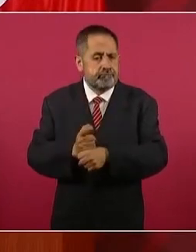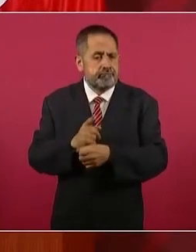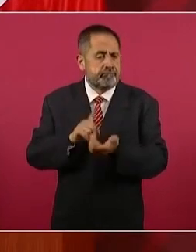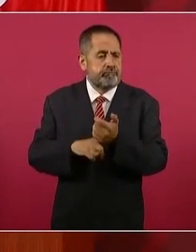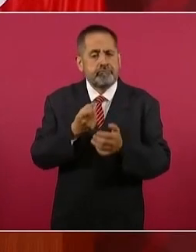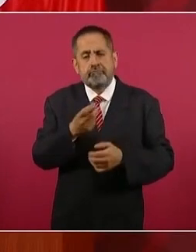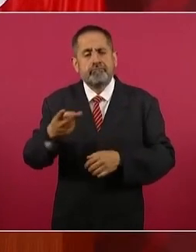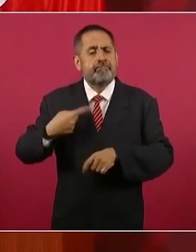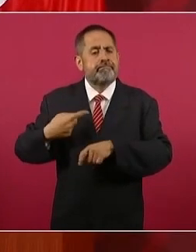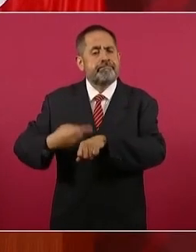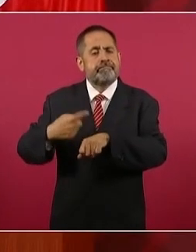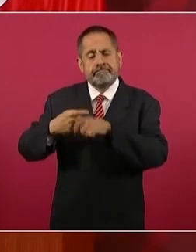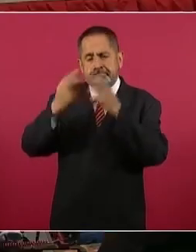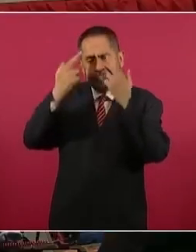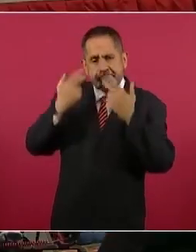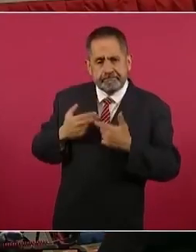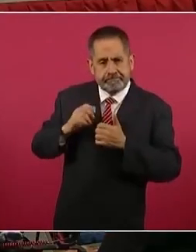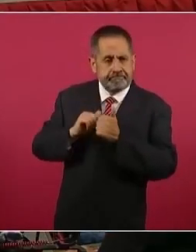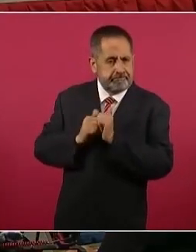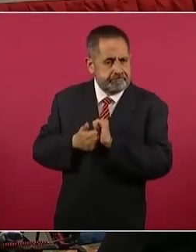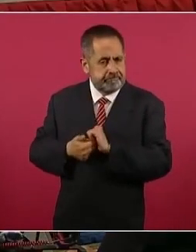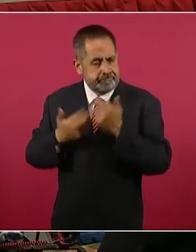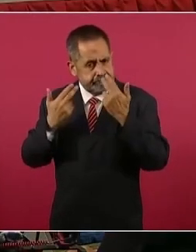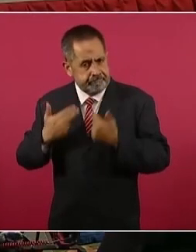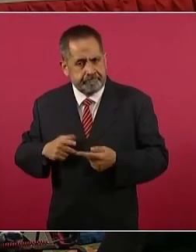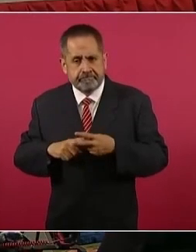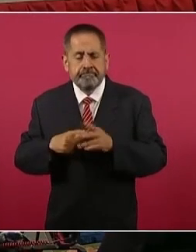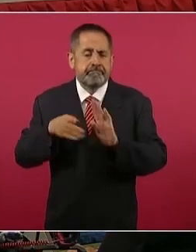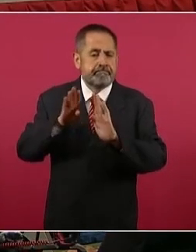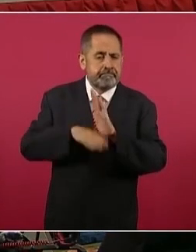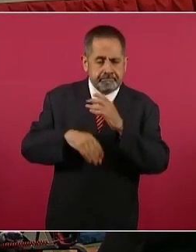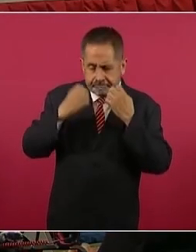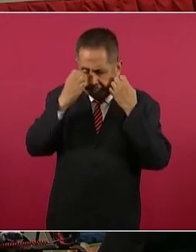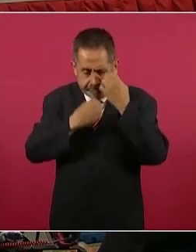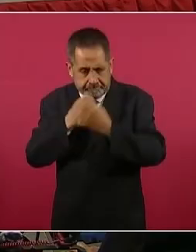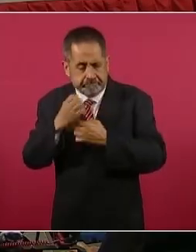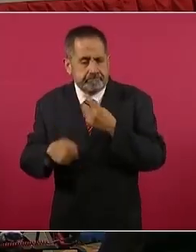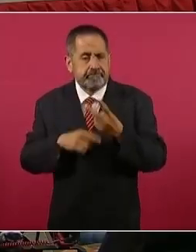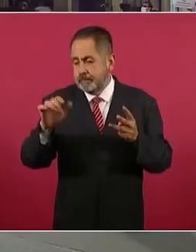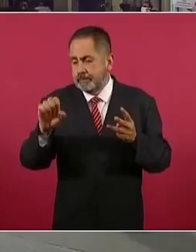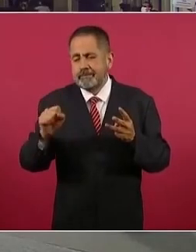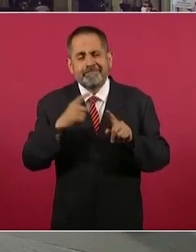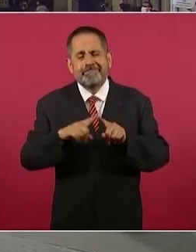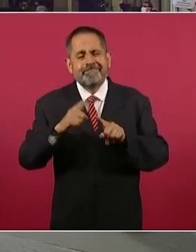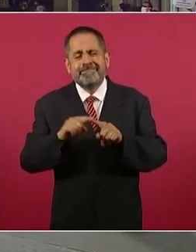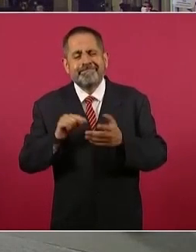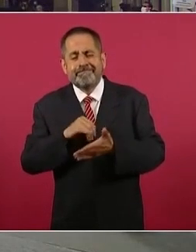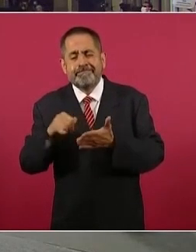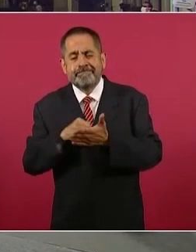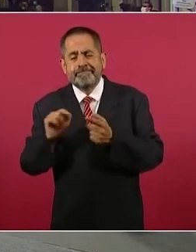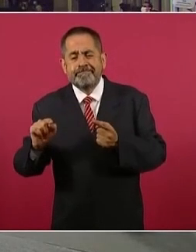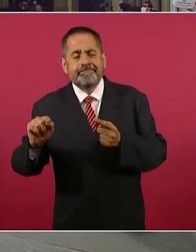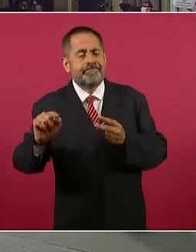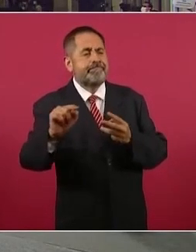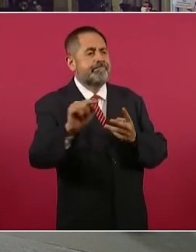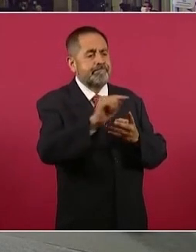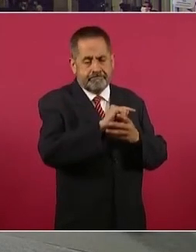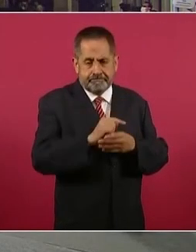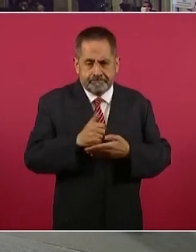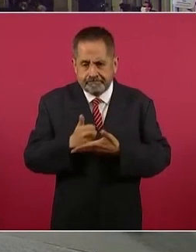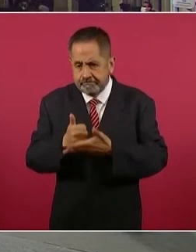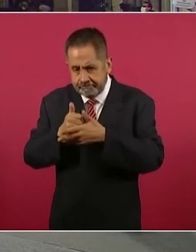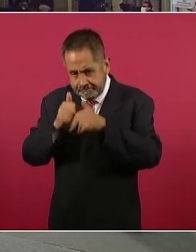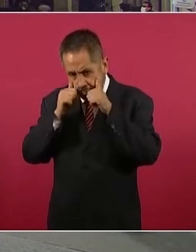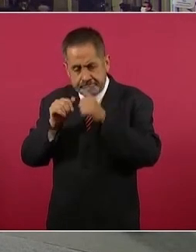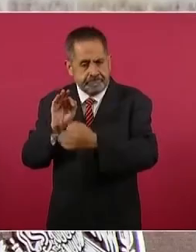crónico-degenerativas exploraciones ginecológicas y de cáncer de mama estas acciones nos están ayudando mucho sobre todo en la detección